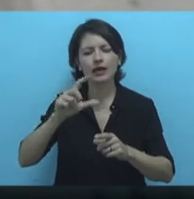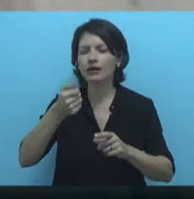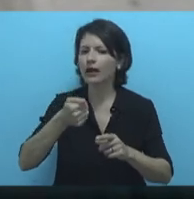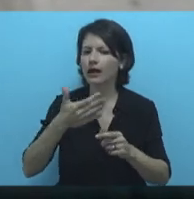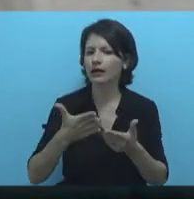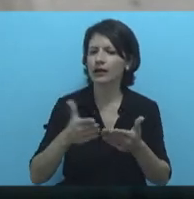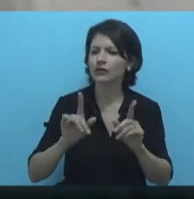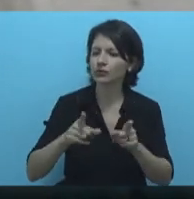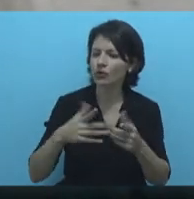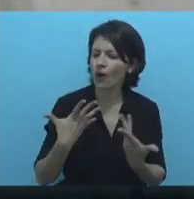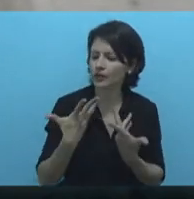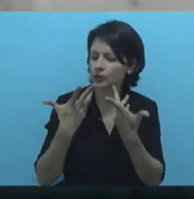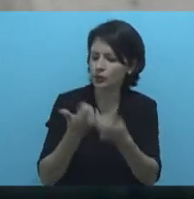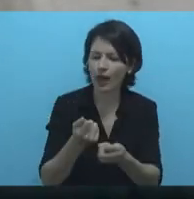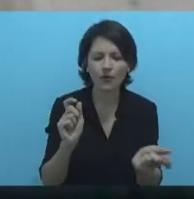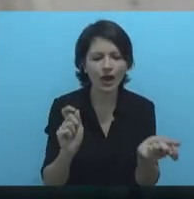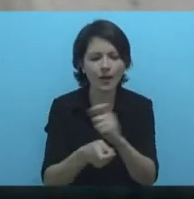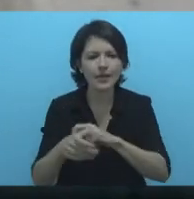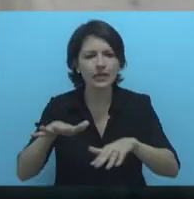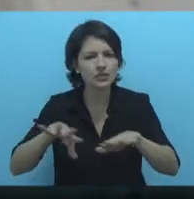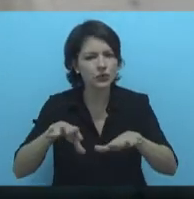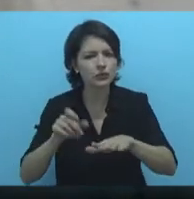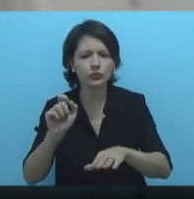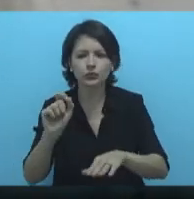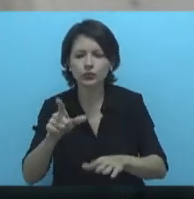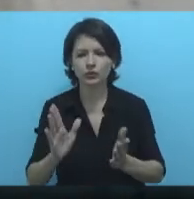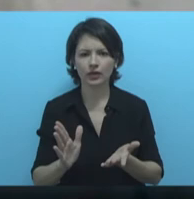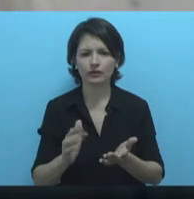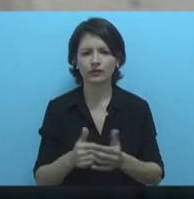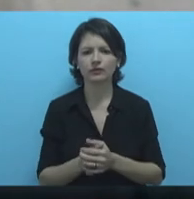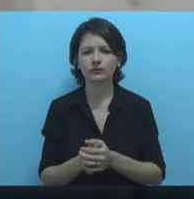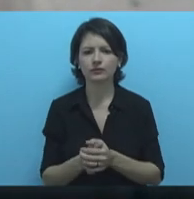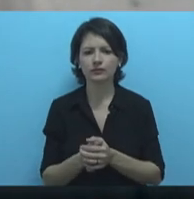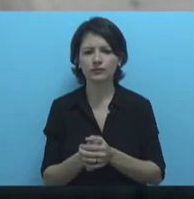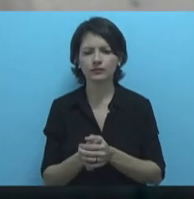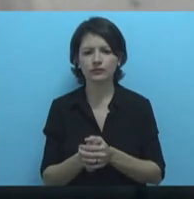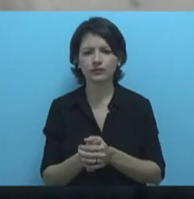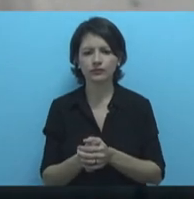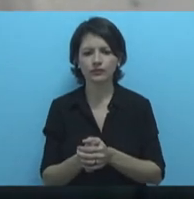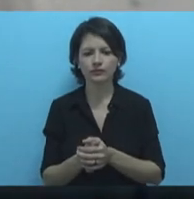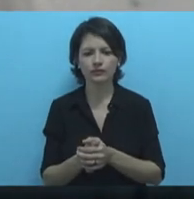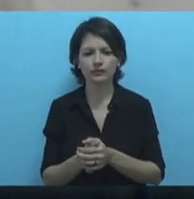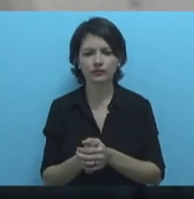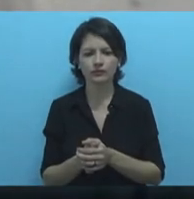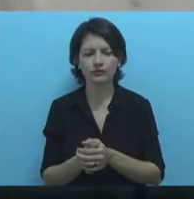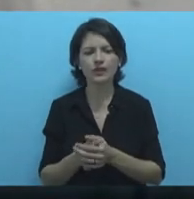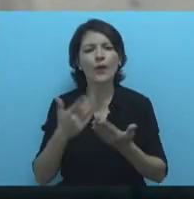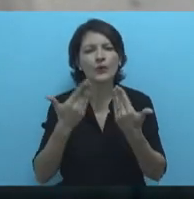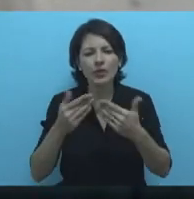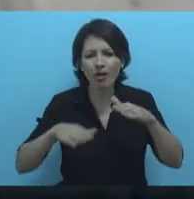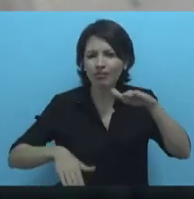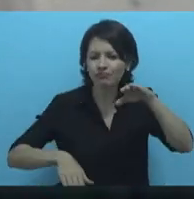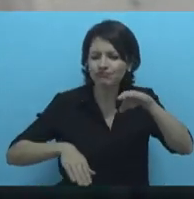cambiar la situación las condiciones de vida y seguro vamos a estar dejando del lado de cualquier tipo de desigualdad y